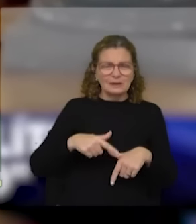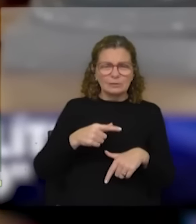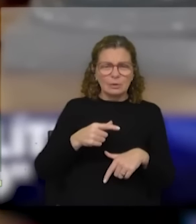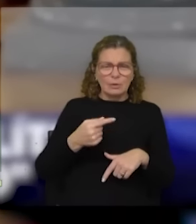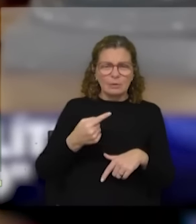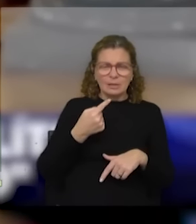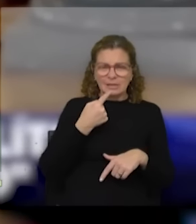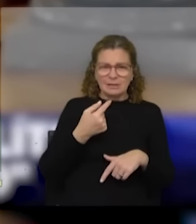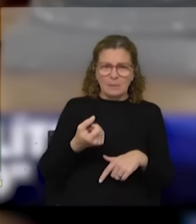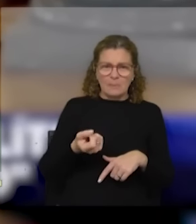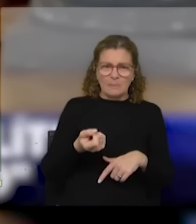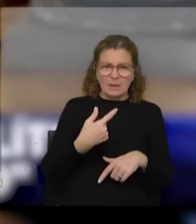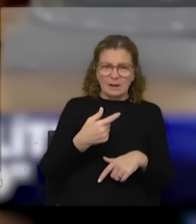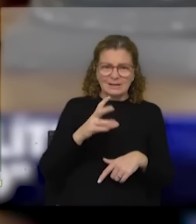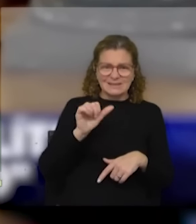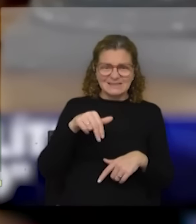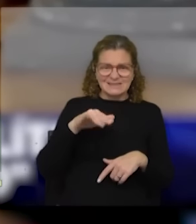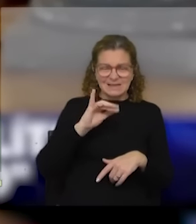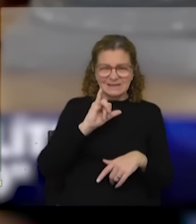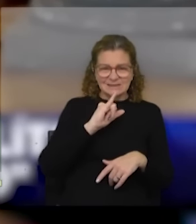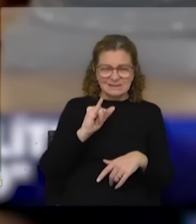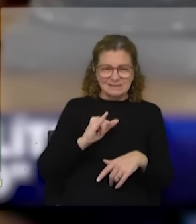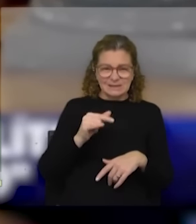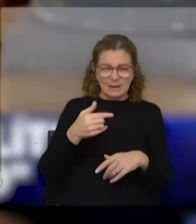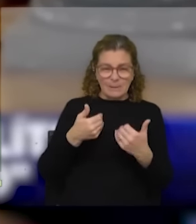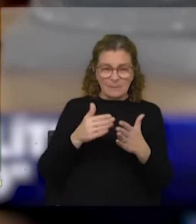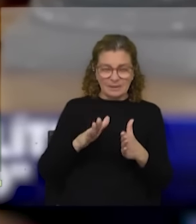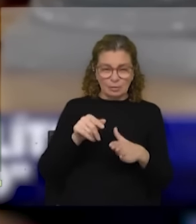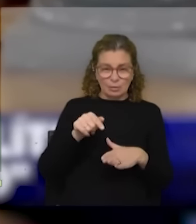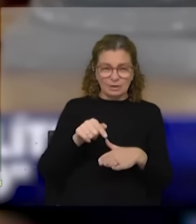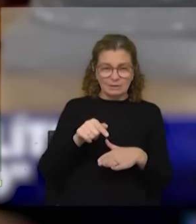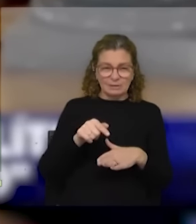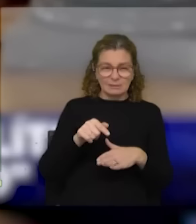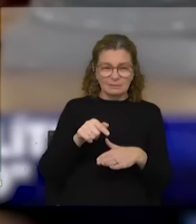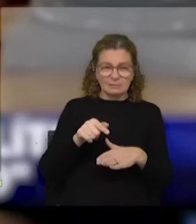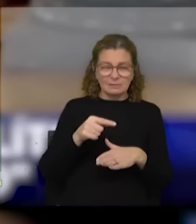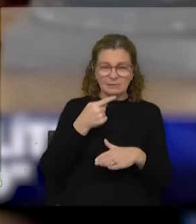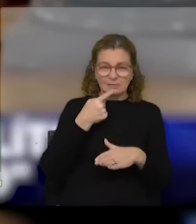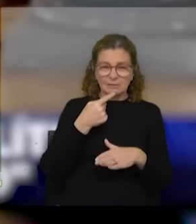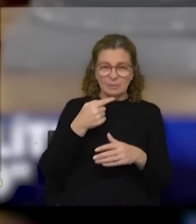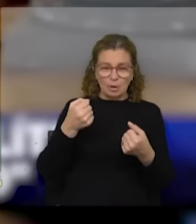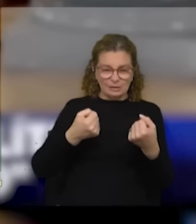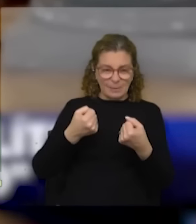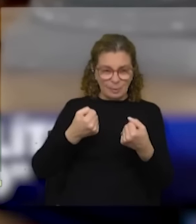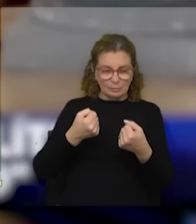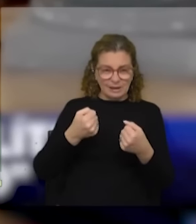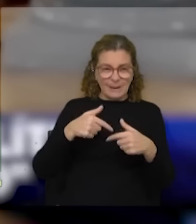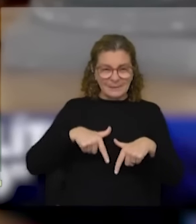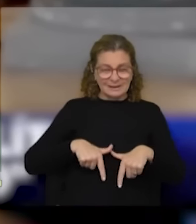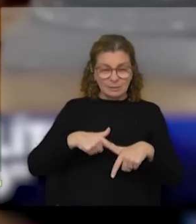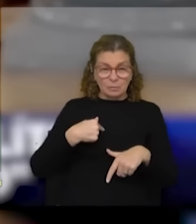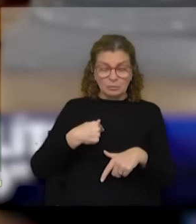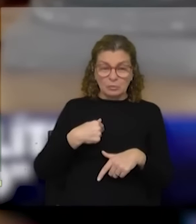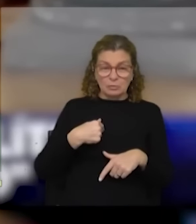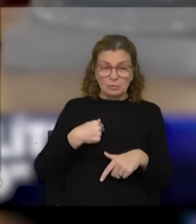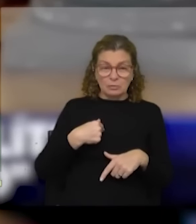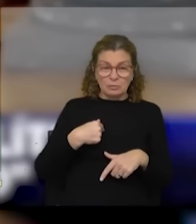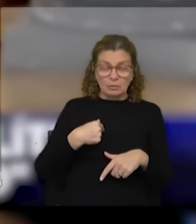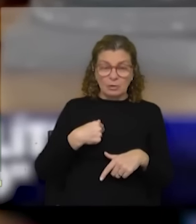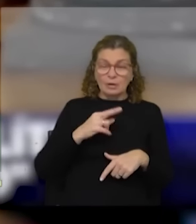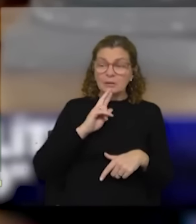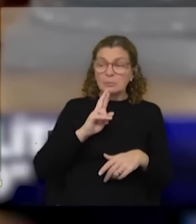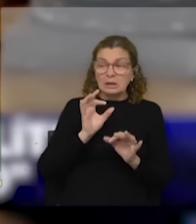quién es el Cobarde Sánchez arrancó con con este de digamos del transporte y después como yo no no